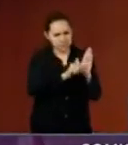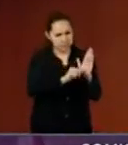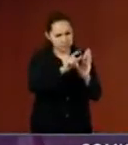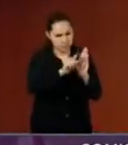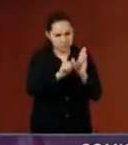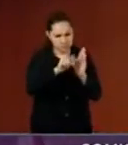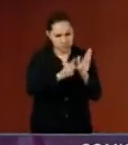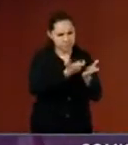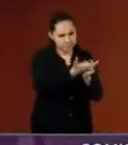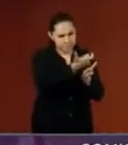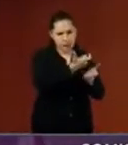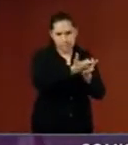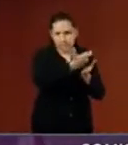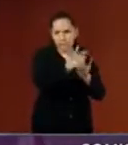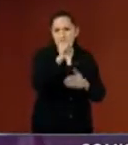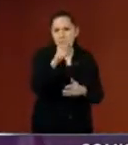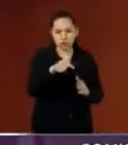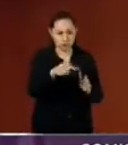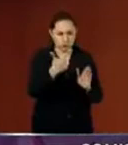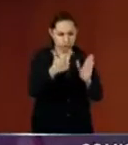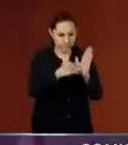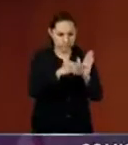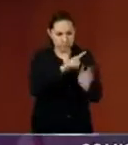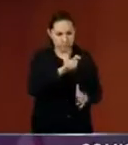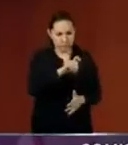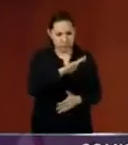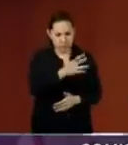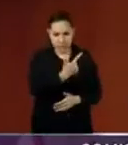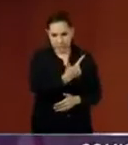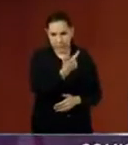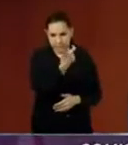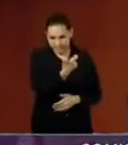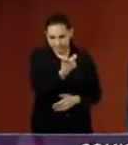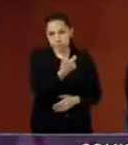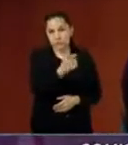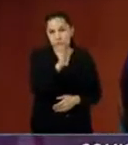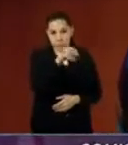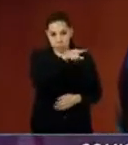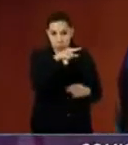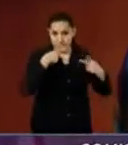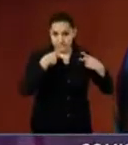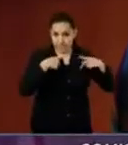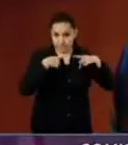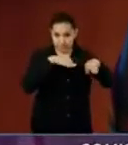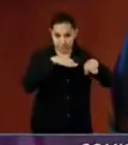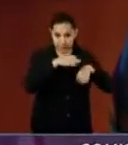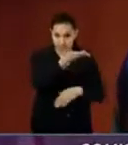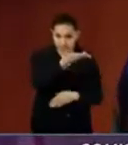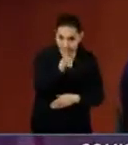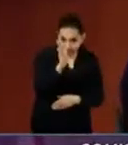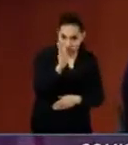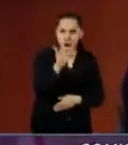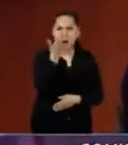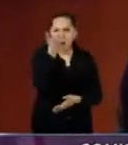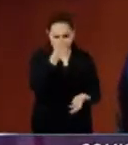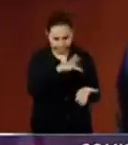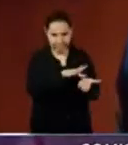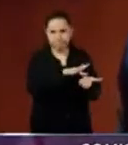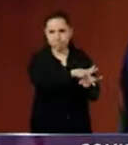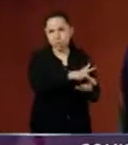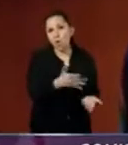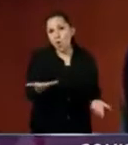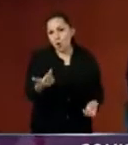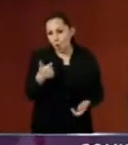12.753 pesos para quienes hayan perdido su empleo o hayan visto disminuidos sus ingresos económicos personales